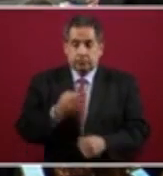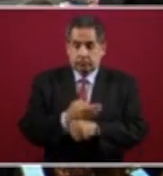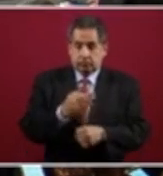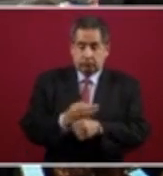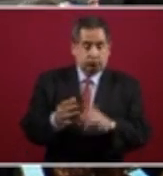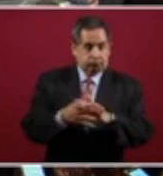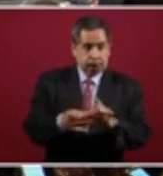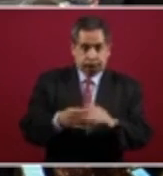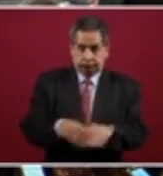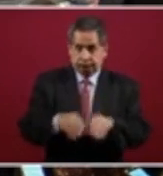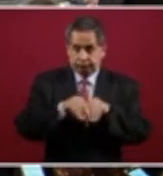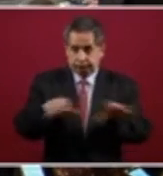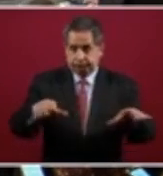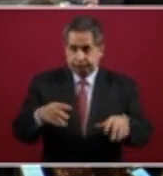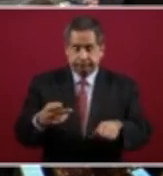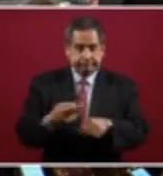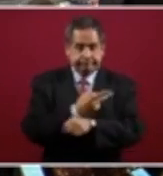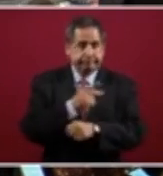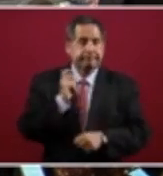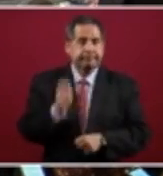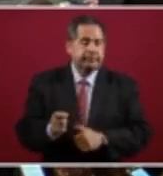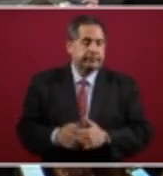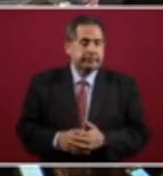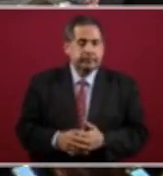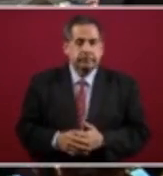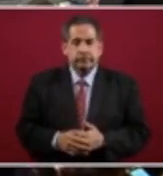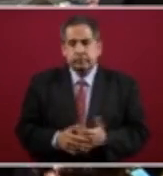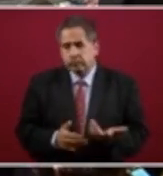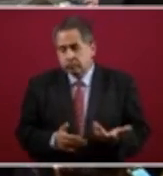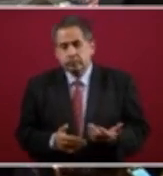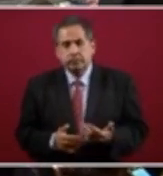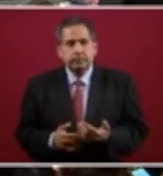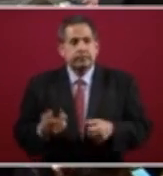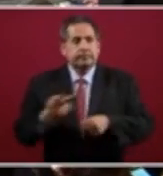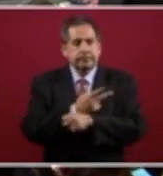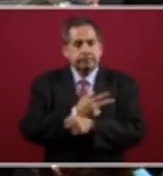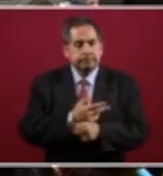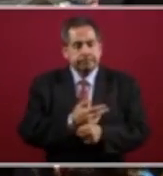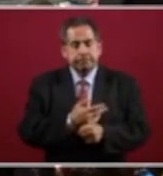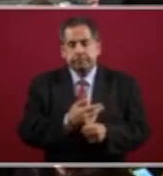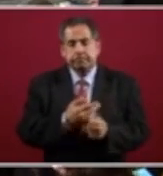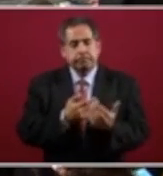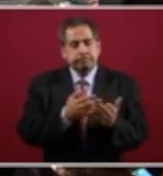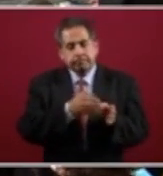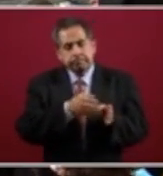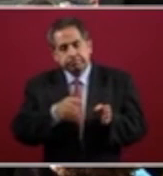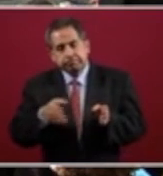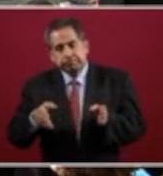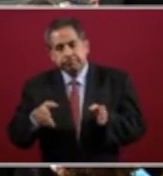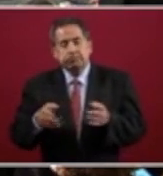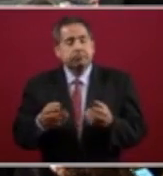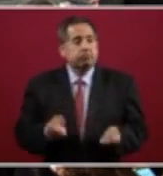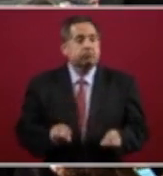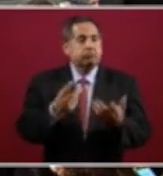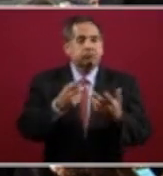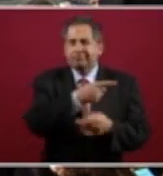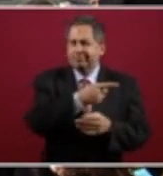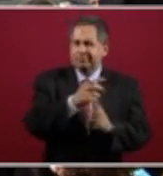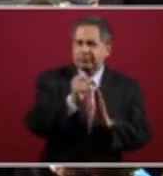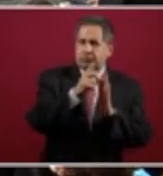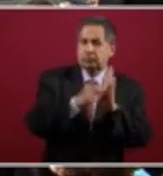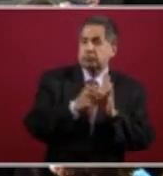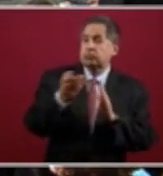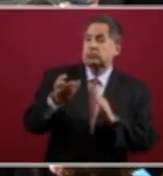conocer cuál es la fase en la cual va el escrito de solicitud de amparo